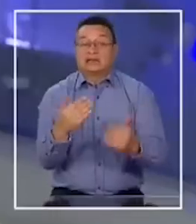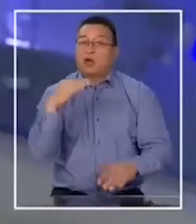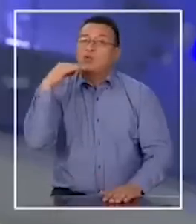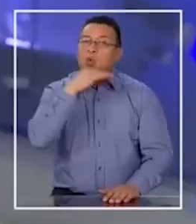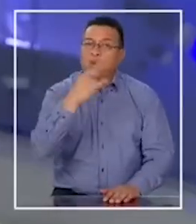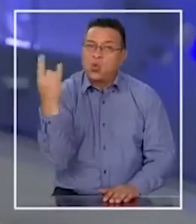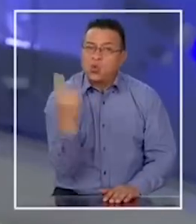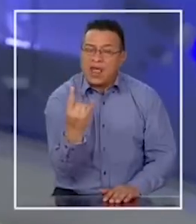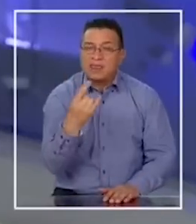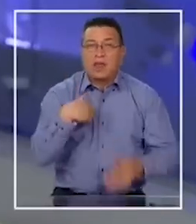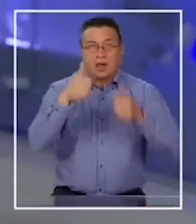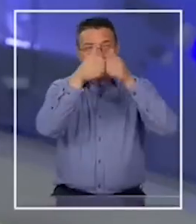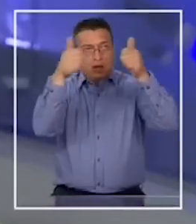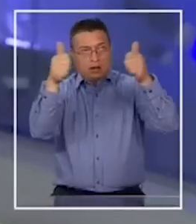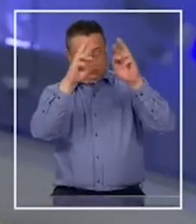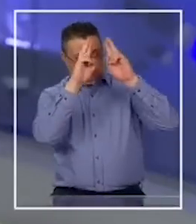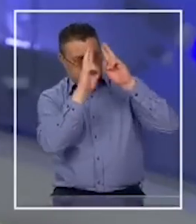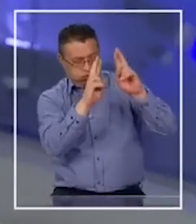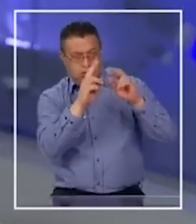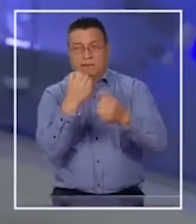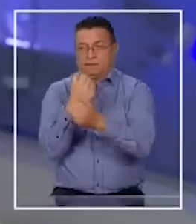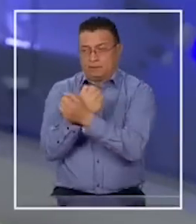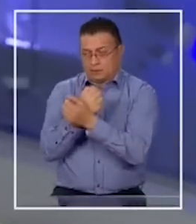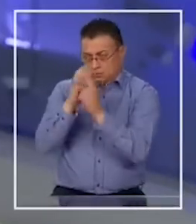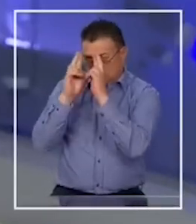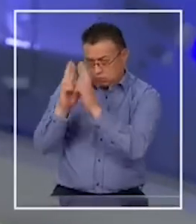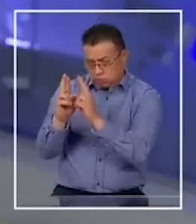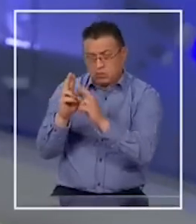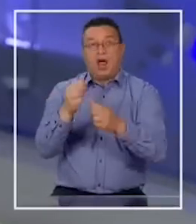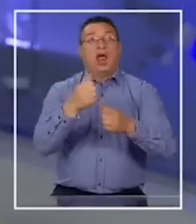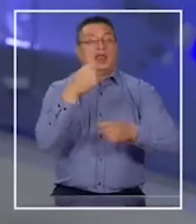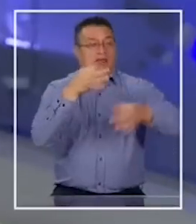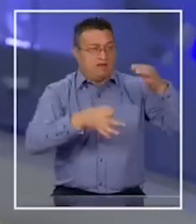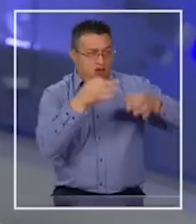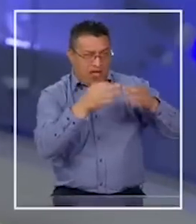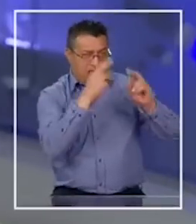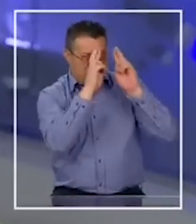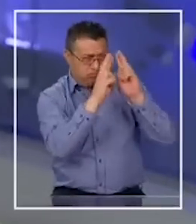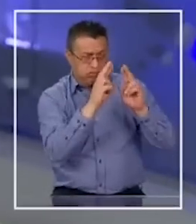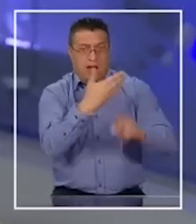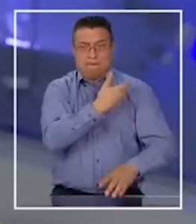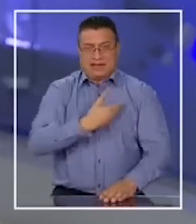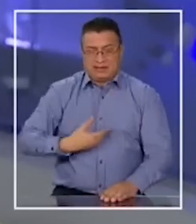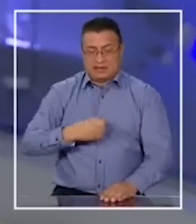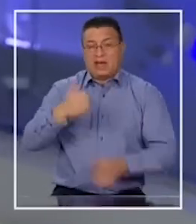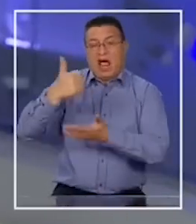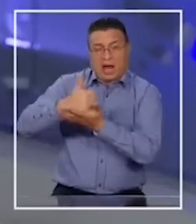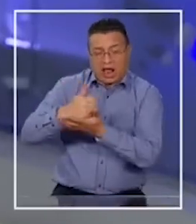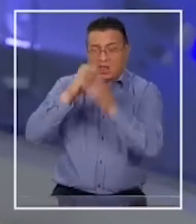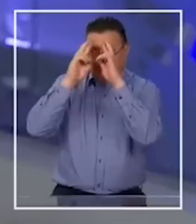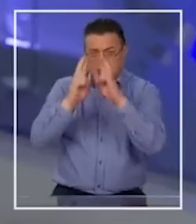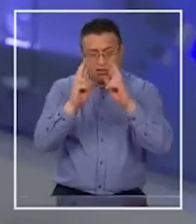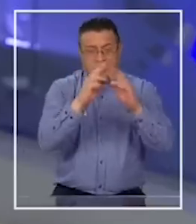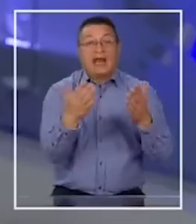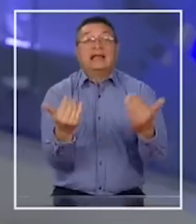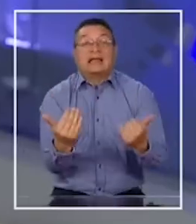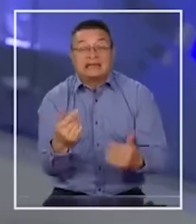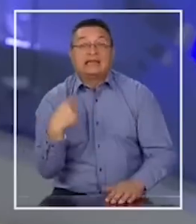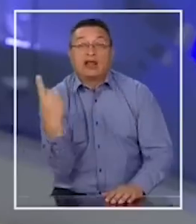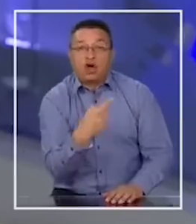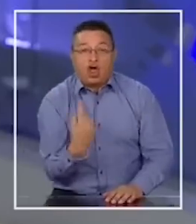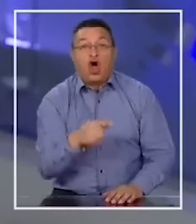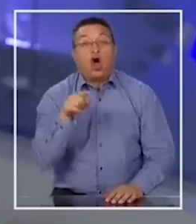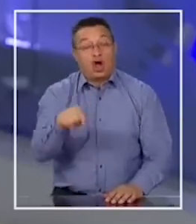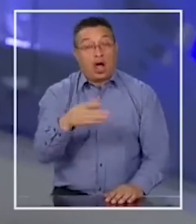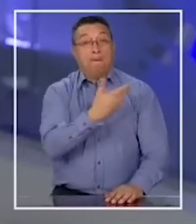la credibilidad en Su autoridad la policía en los tribunales en el presente de la República de los alcaldes también la presidencia